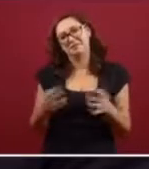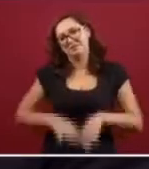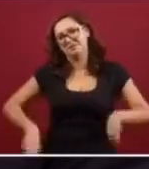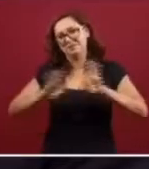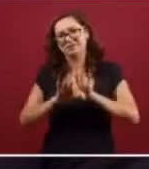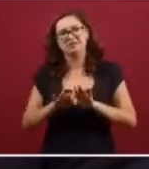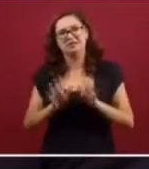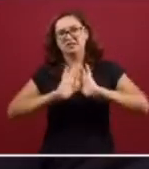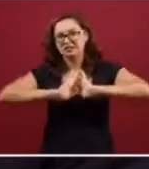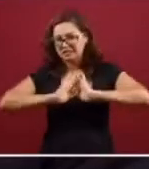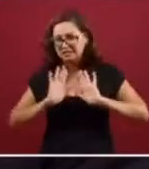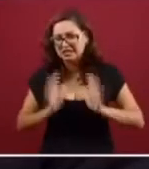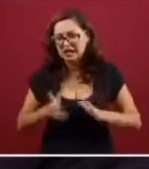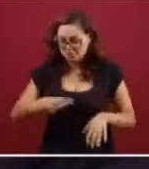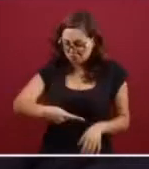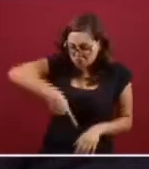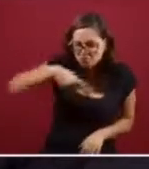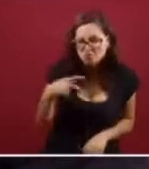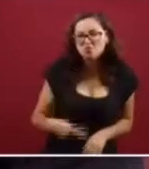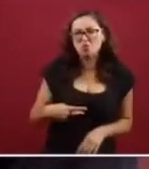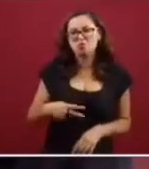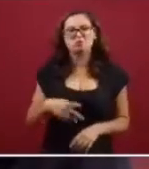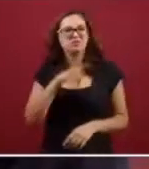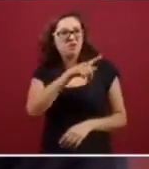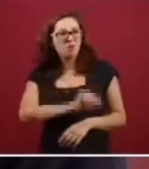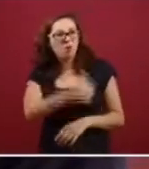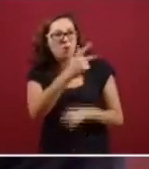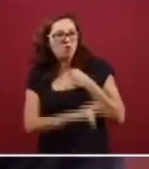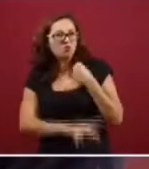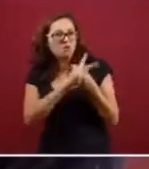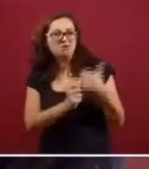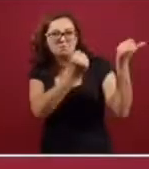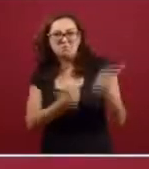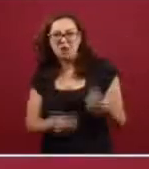independientes para no